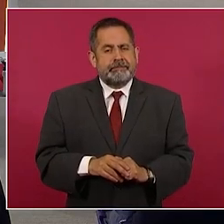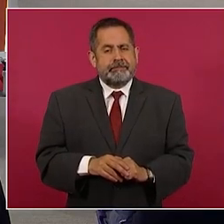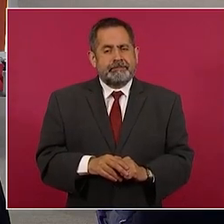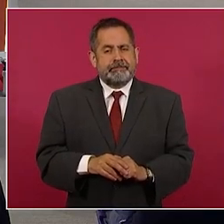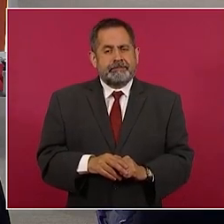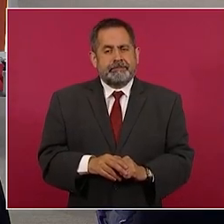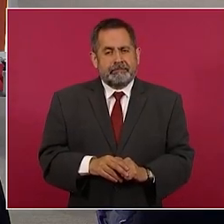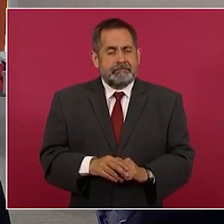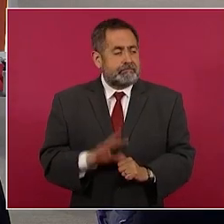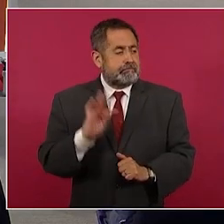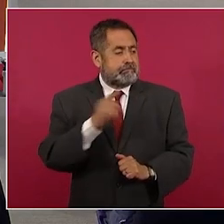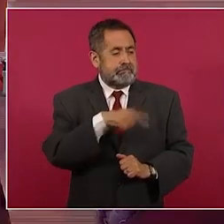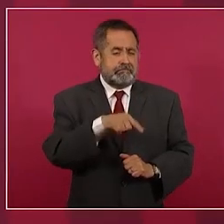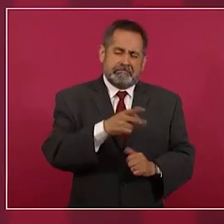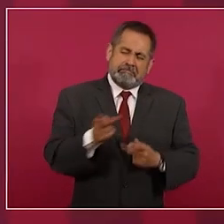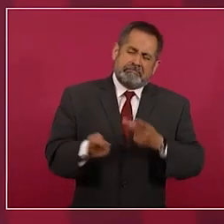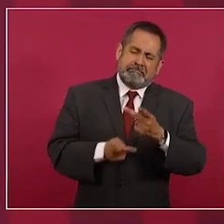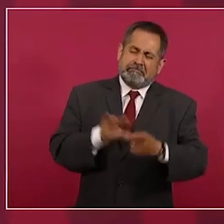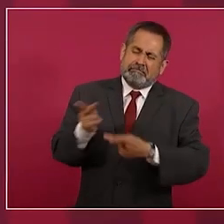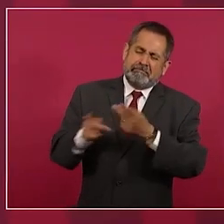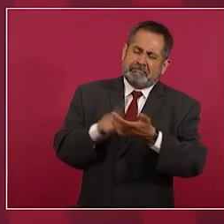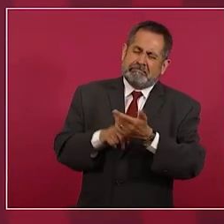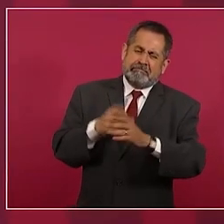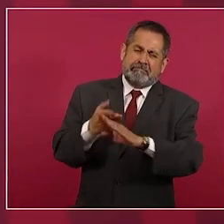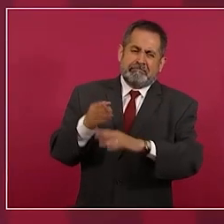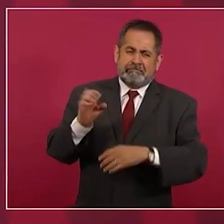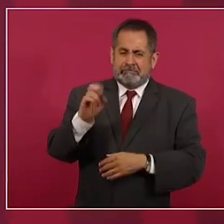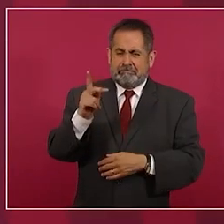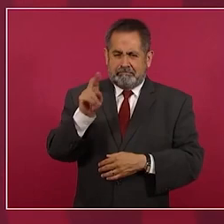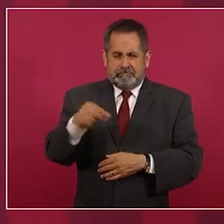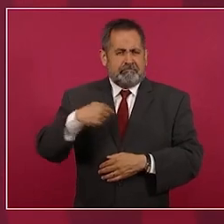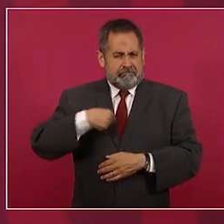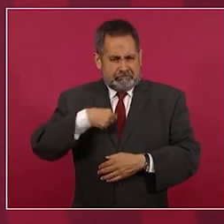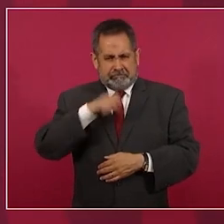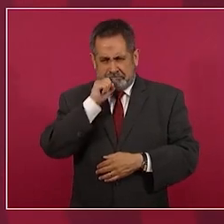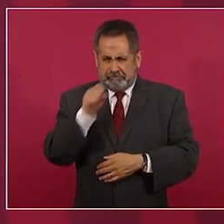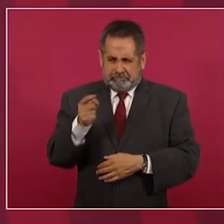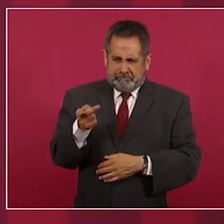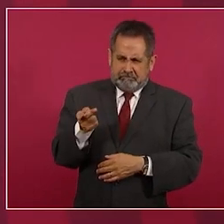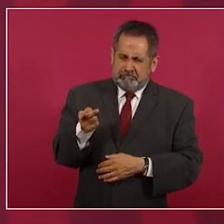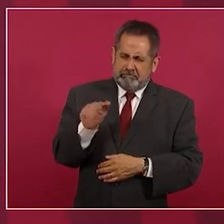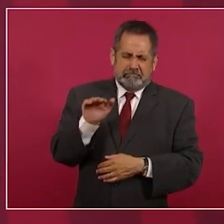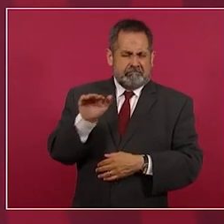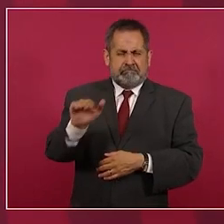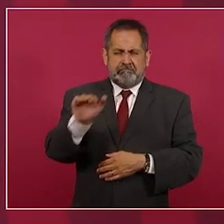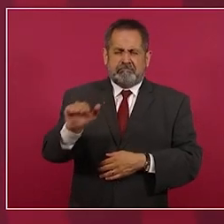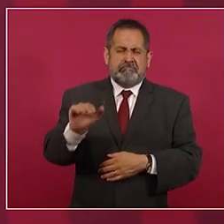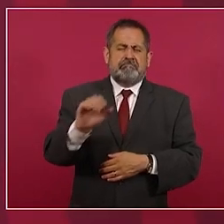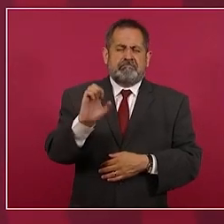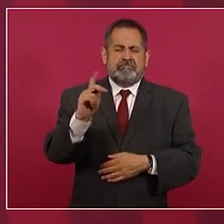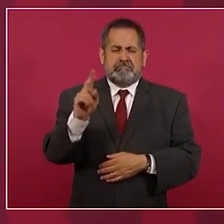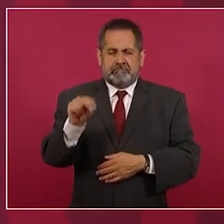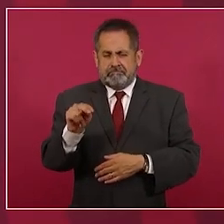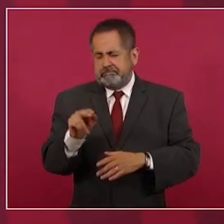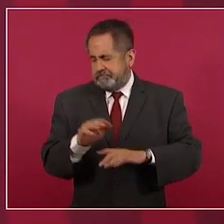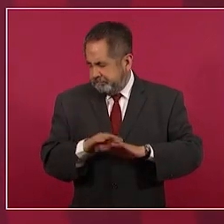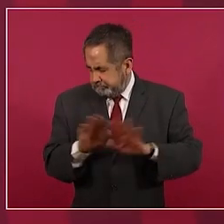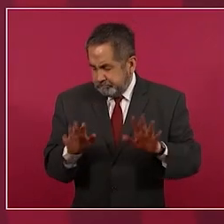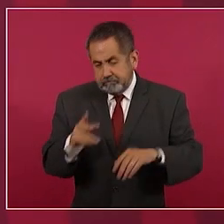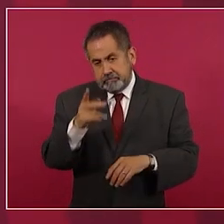puede ser cuestionado por muchas cosas, yo mismo. Bueno, esto que les voy a